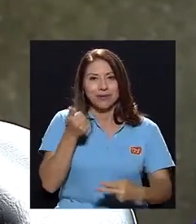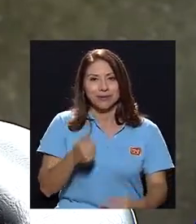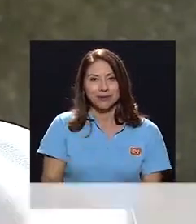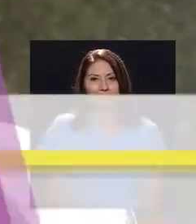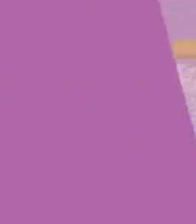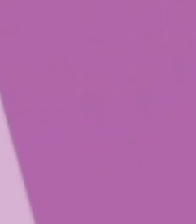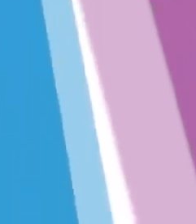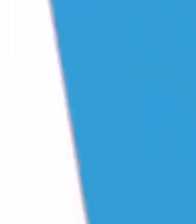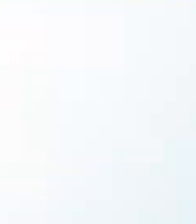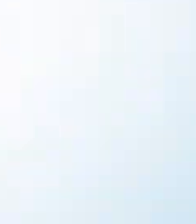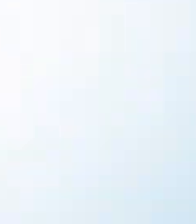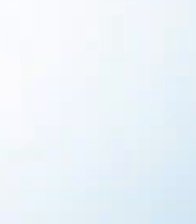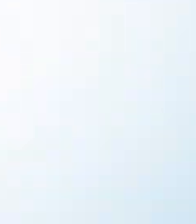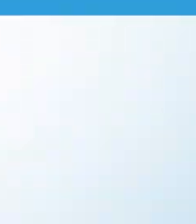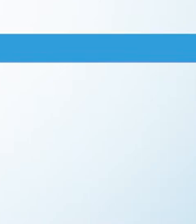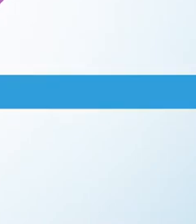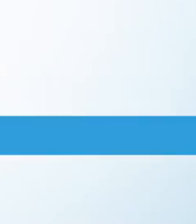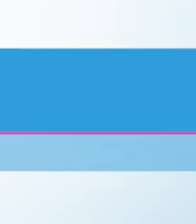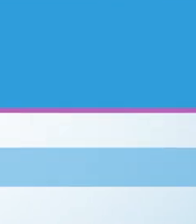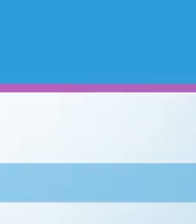Mejor.